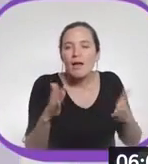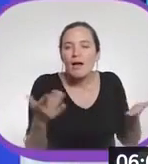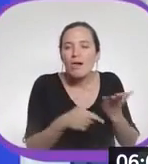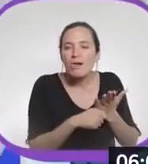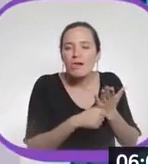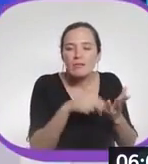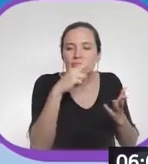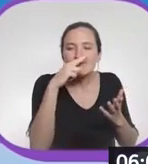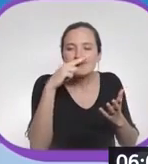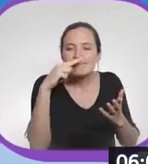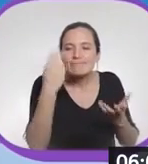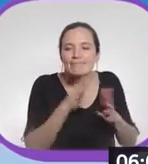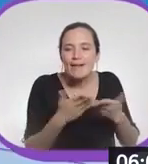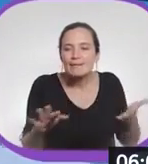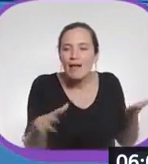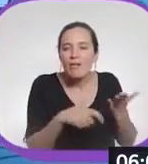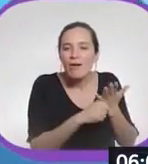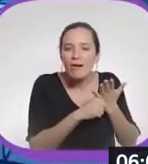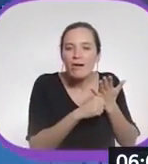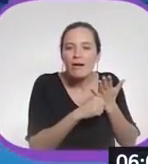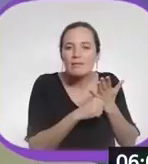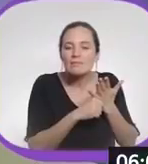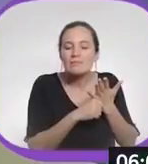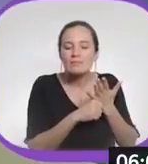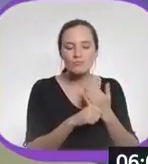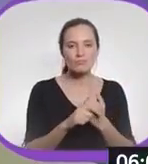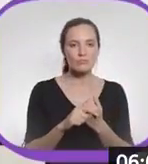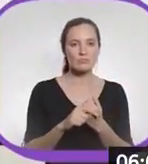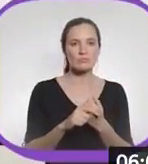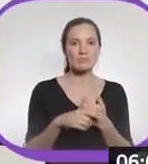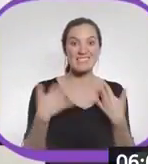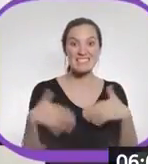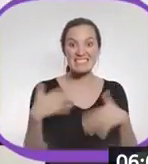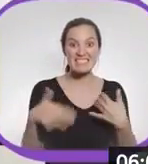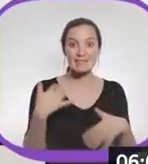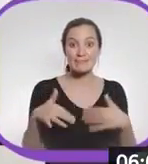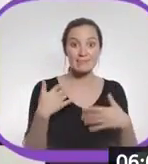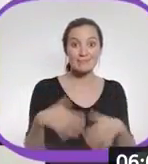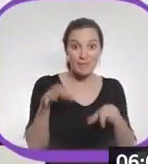¡Dame asado! ¡Dame asado! ¡Dame asado!